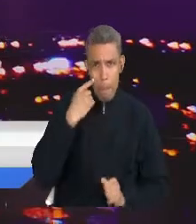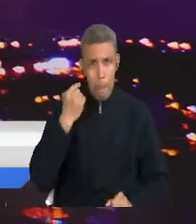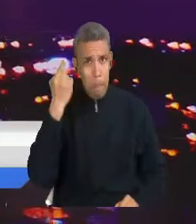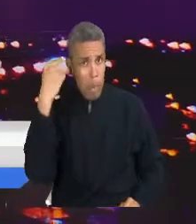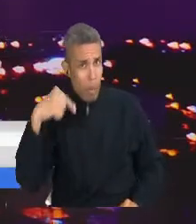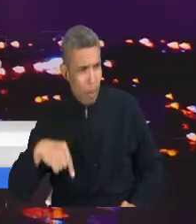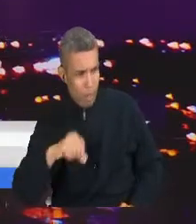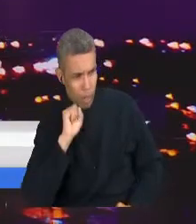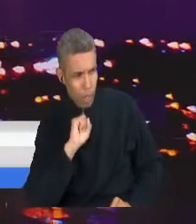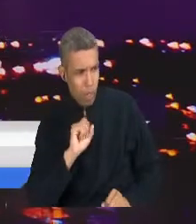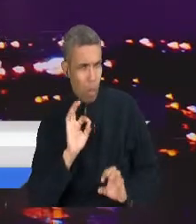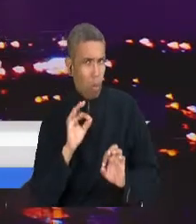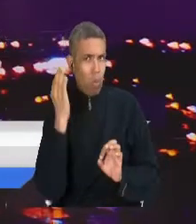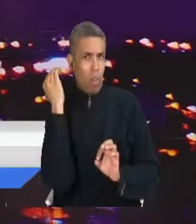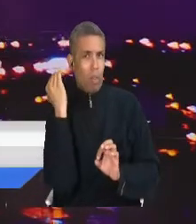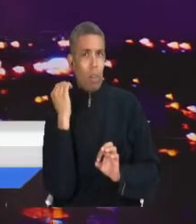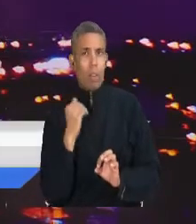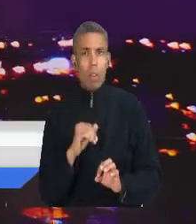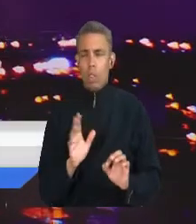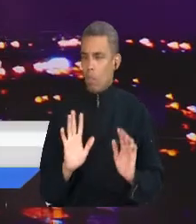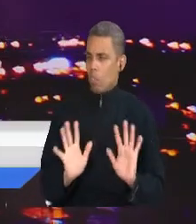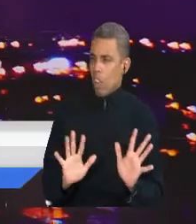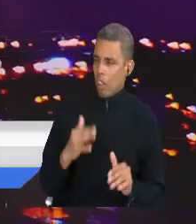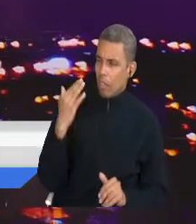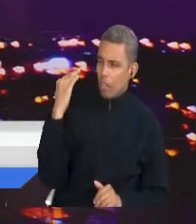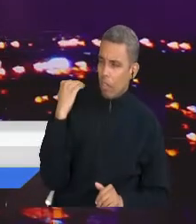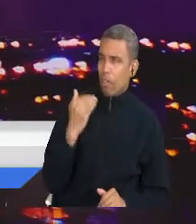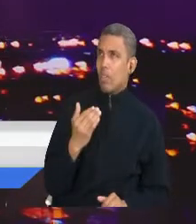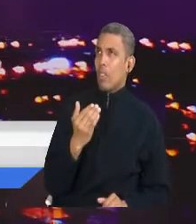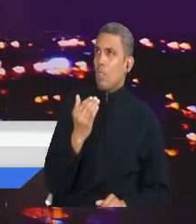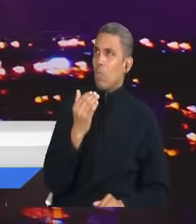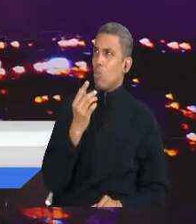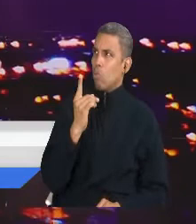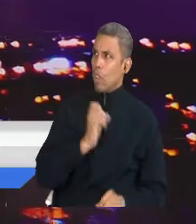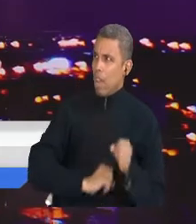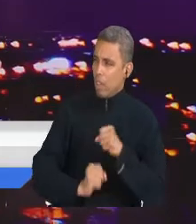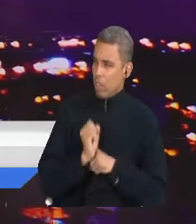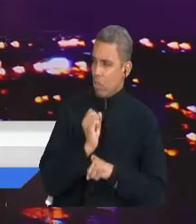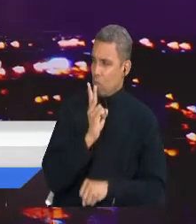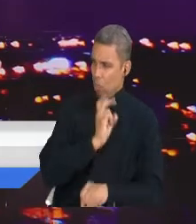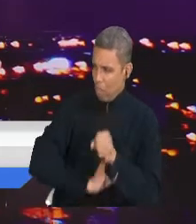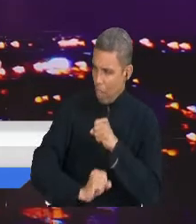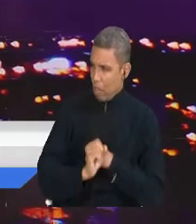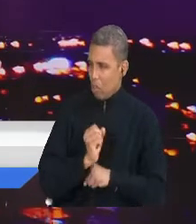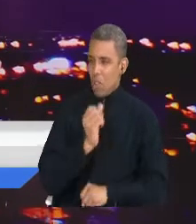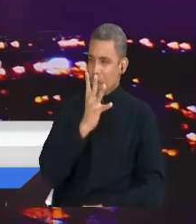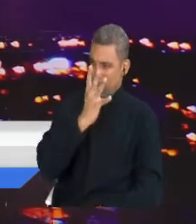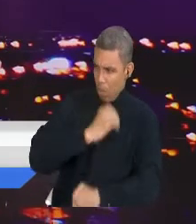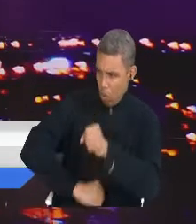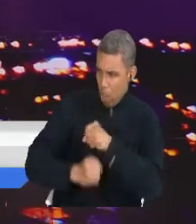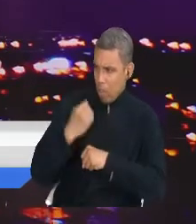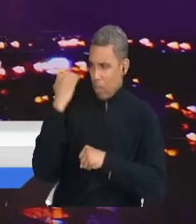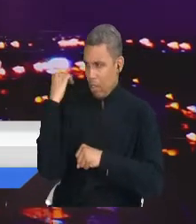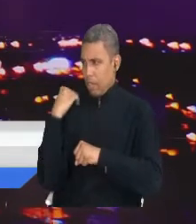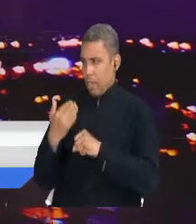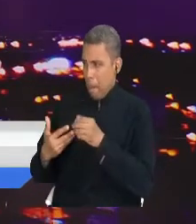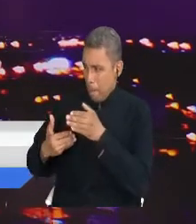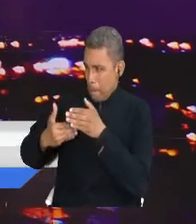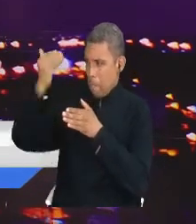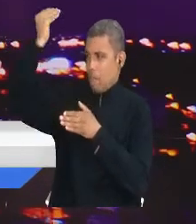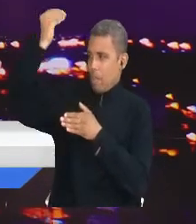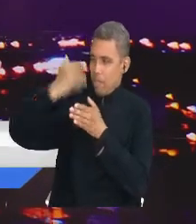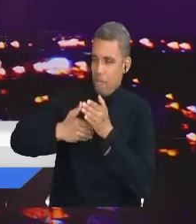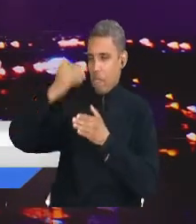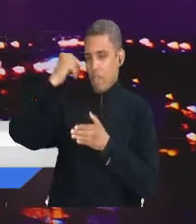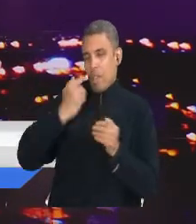5 versiones que hemos adoptado este concurso de cumbia inédita. De